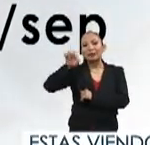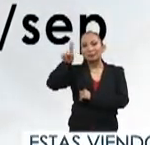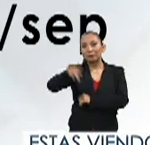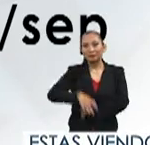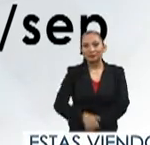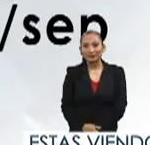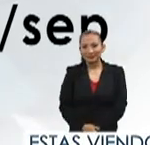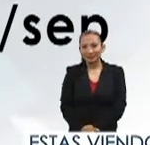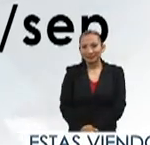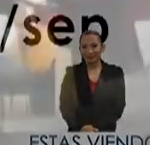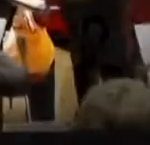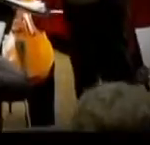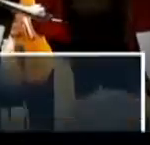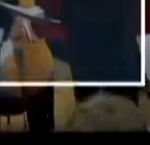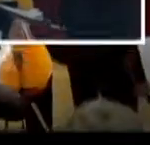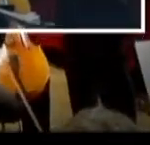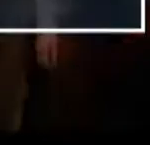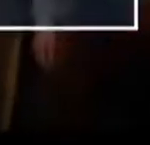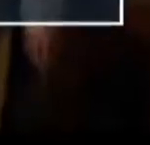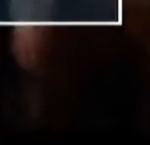www.gov.mx/CEP.